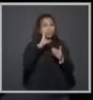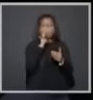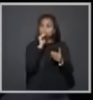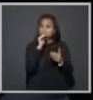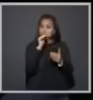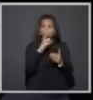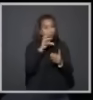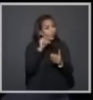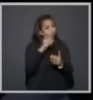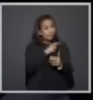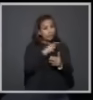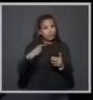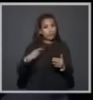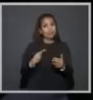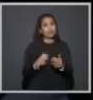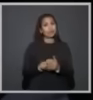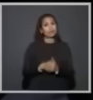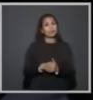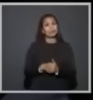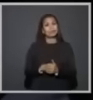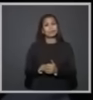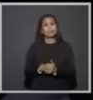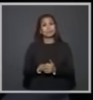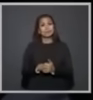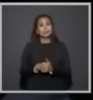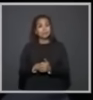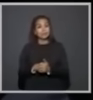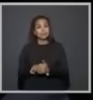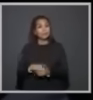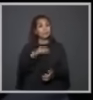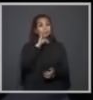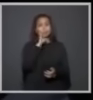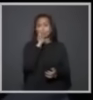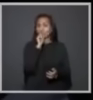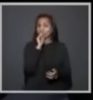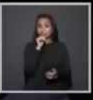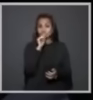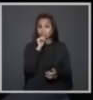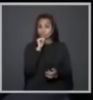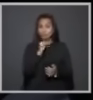desarrollo, para tener presupuesto, y tampoco se puede